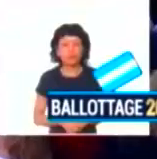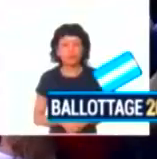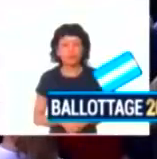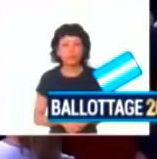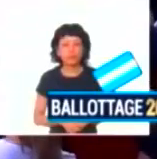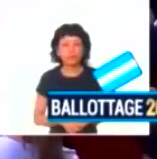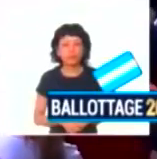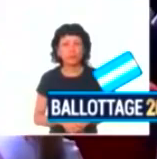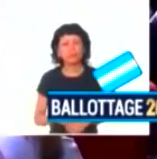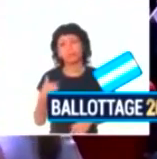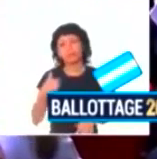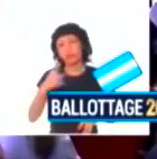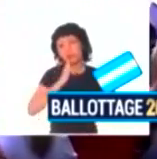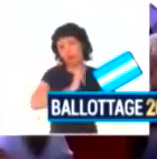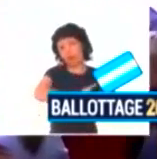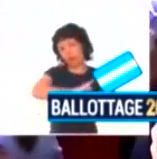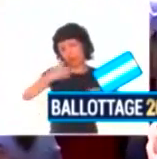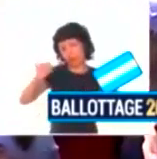Que